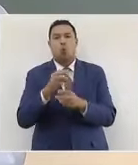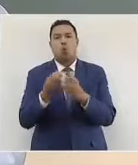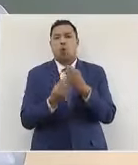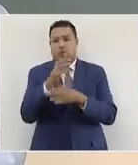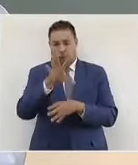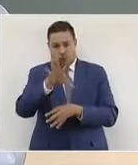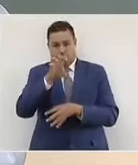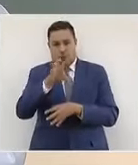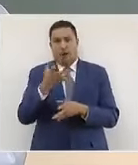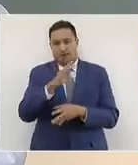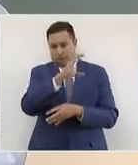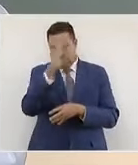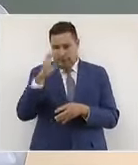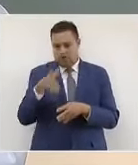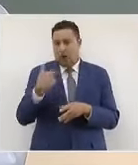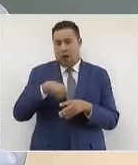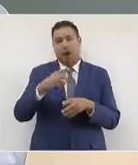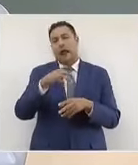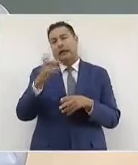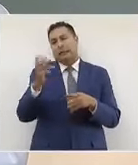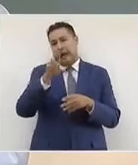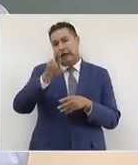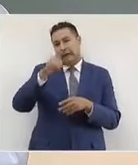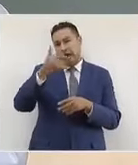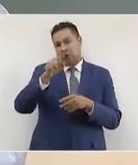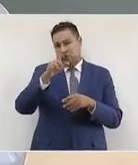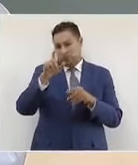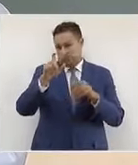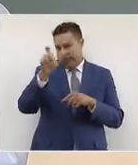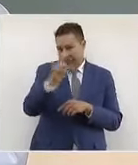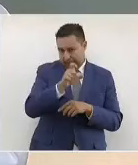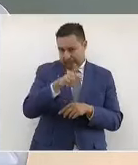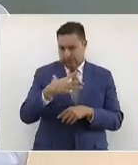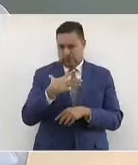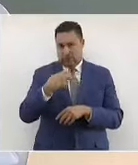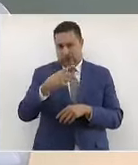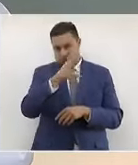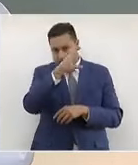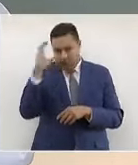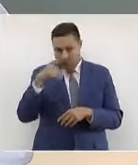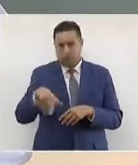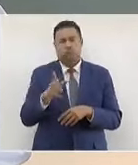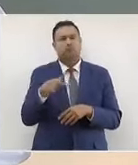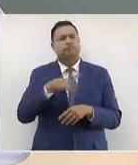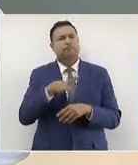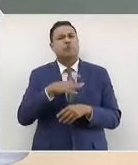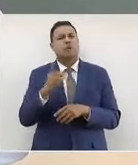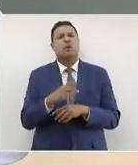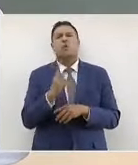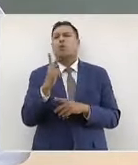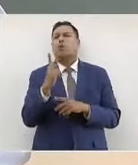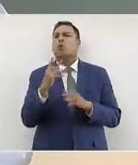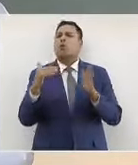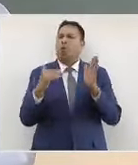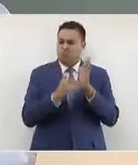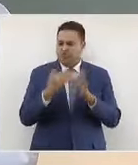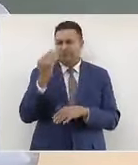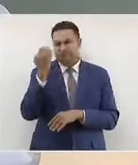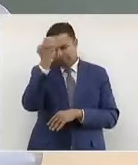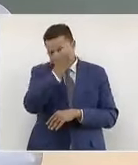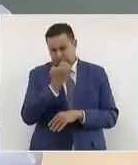tomografía, sala de rayos X y fluoroscopía, donde realizamos aproximadamente más de 2,000